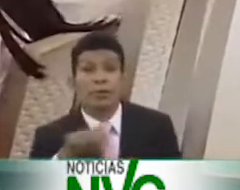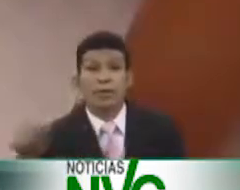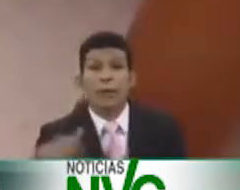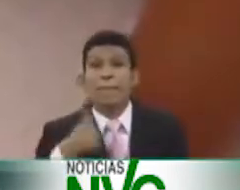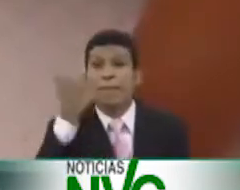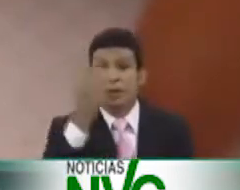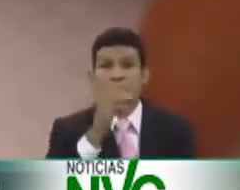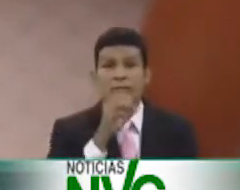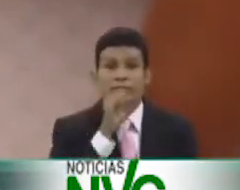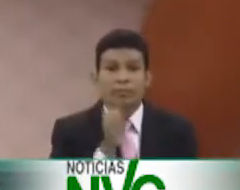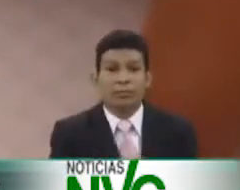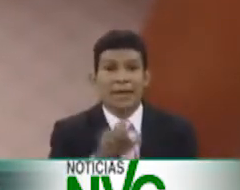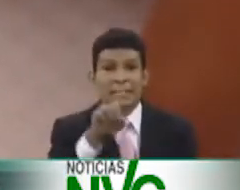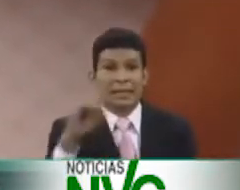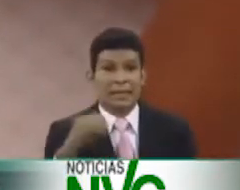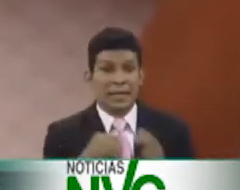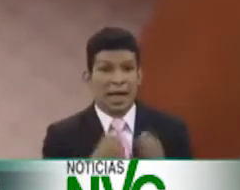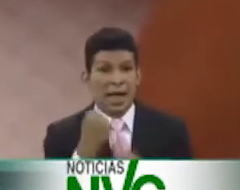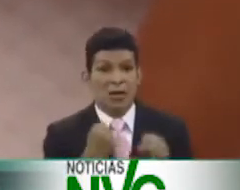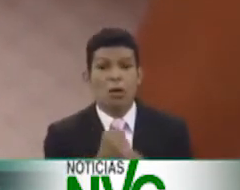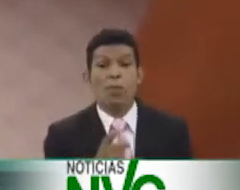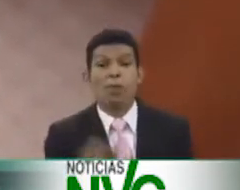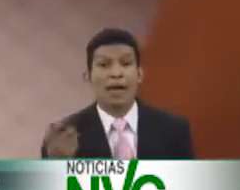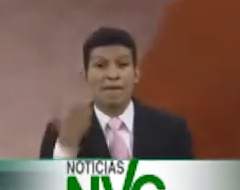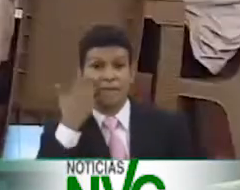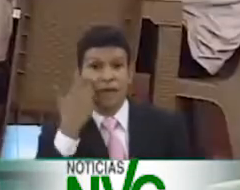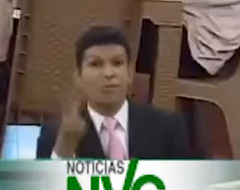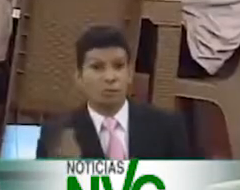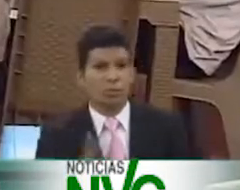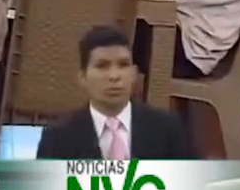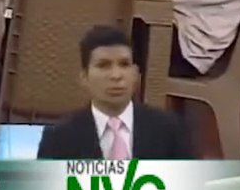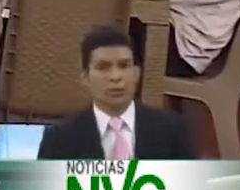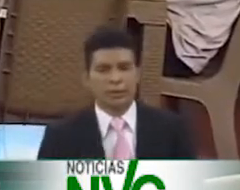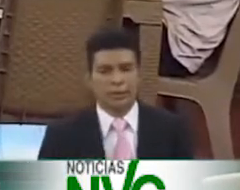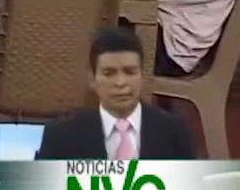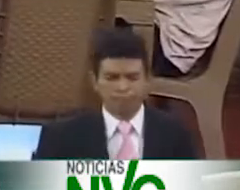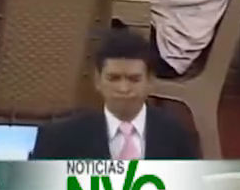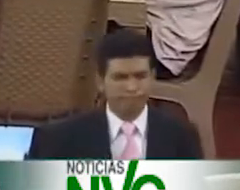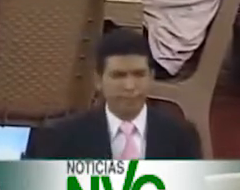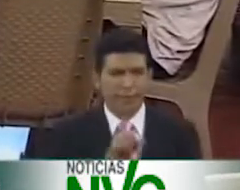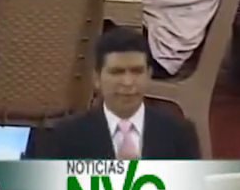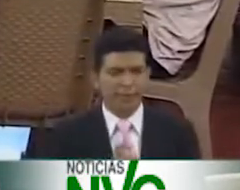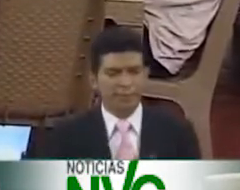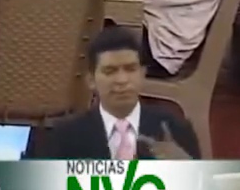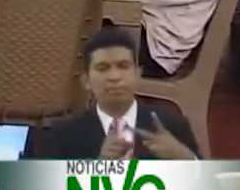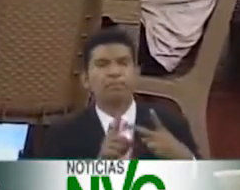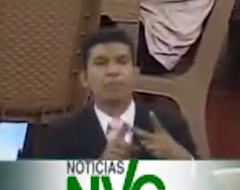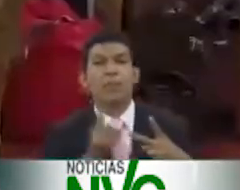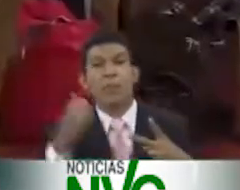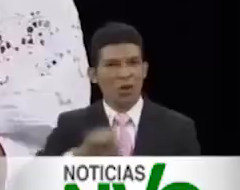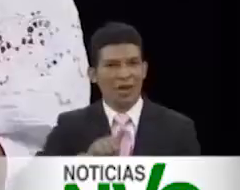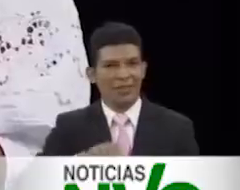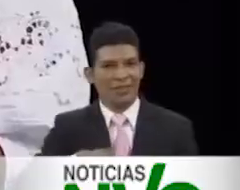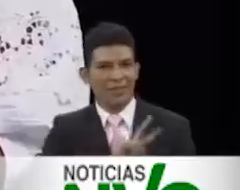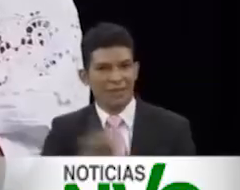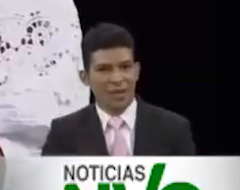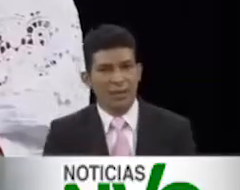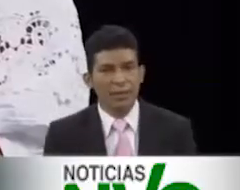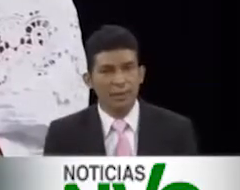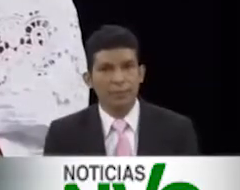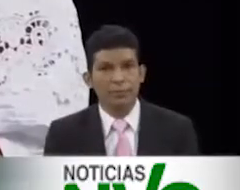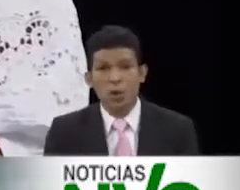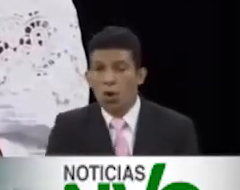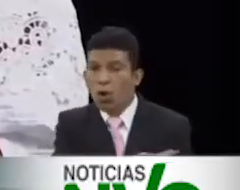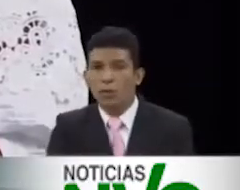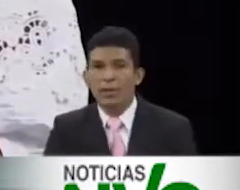alumnos, docentes y directivos puedan retomar sus actividades una vez el Gobierno Nacional lo autorice. Y este comité